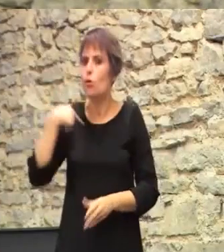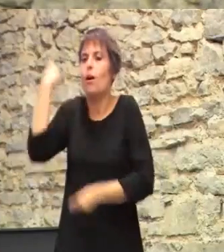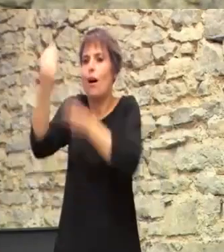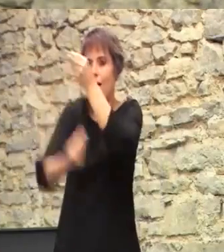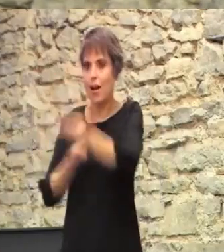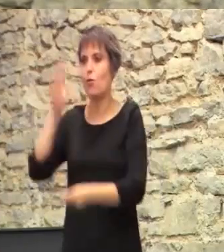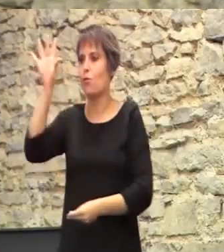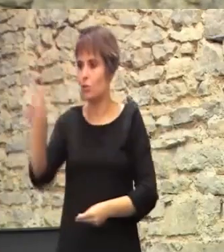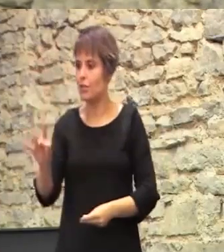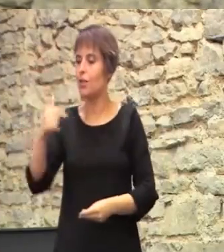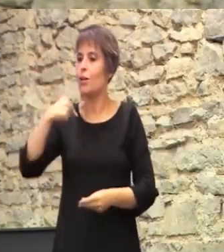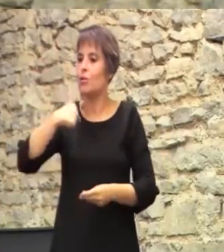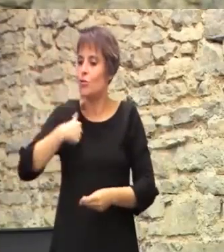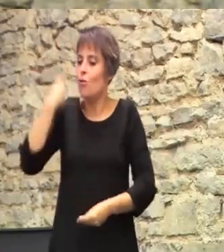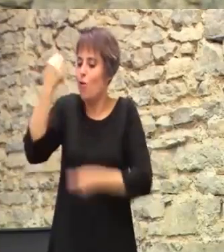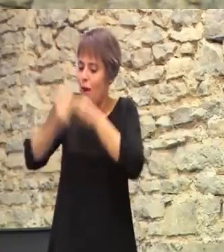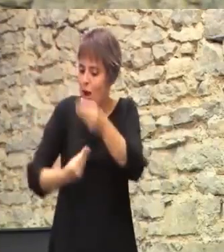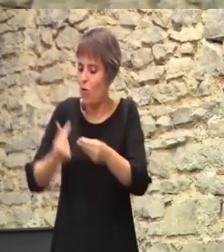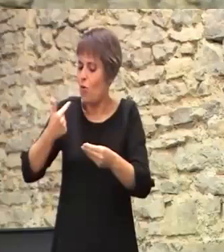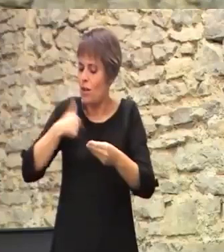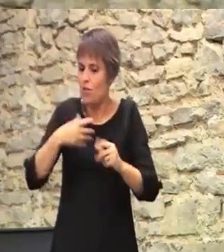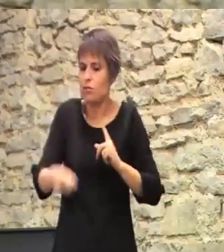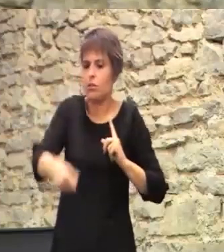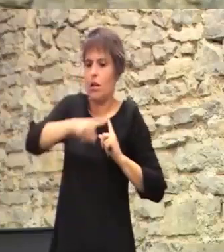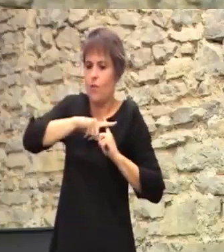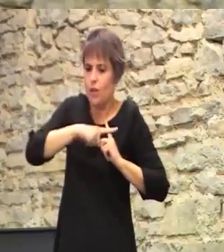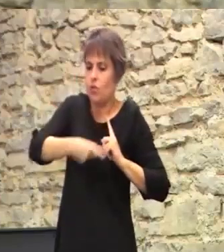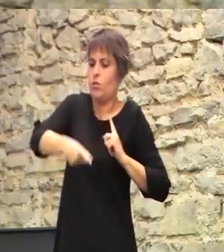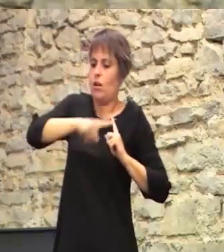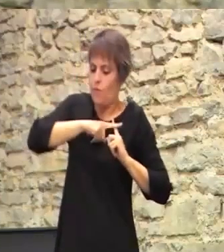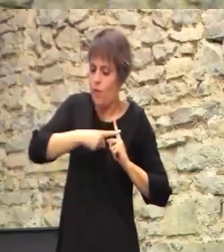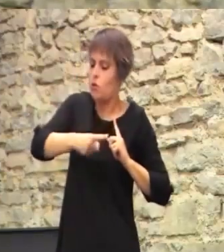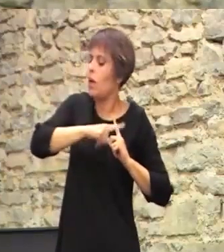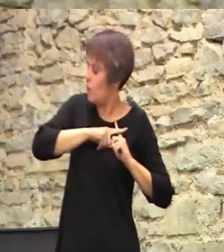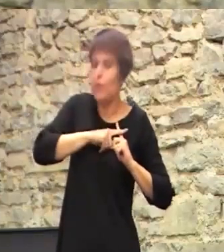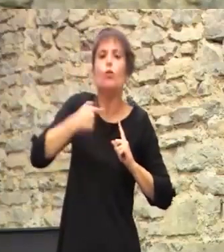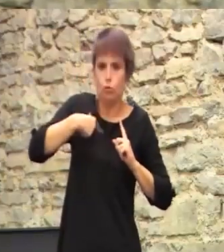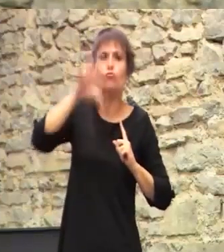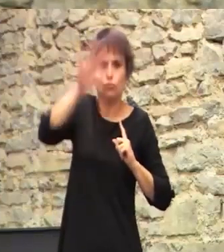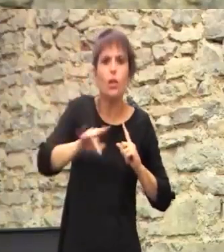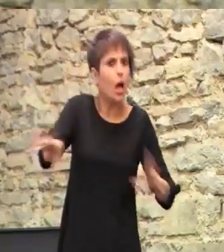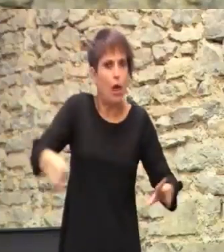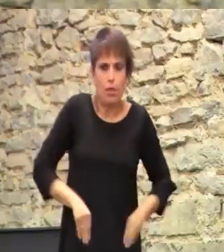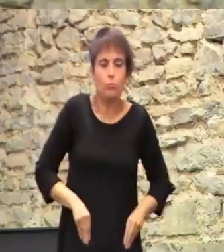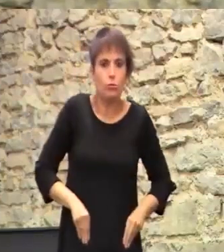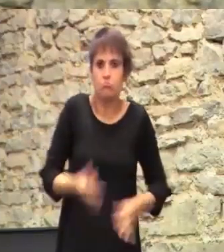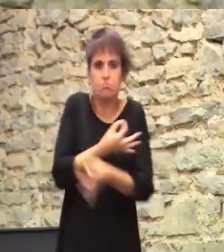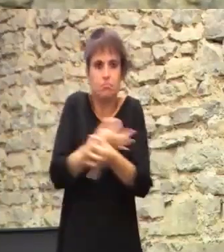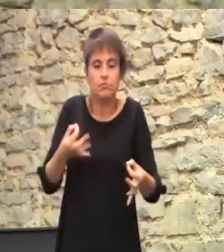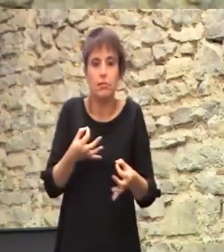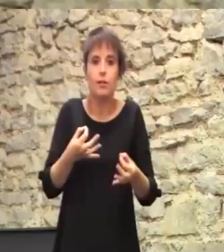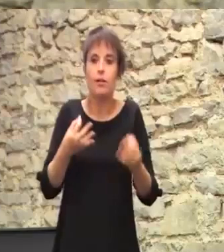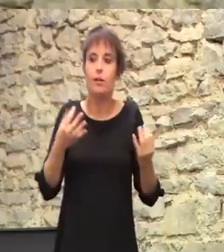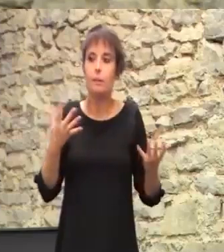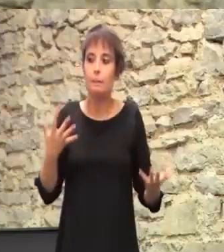y naturalizó todos los costes porque los voy a pagar igual si es necesario pero